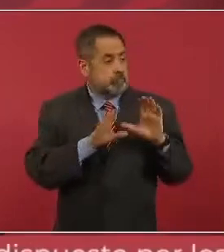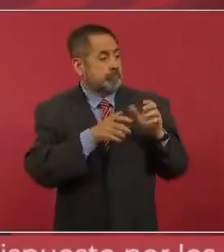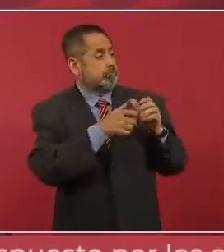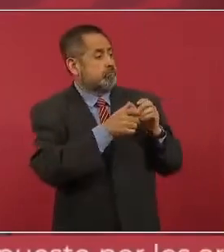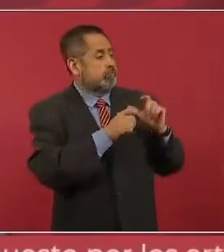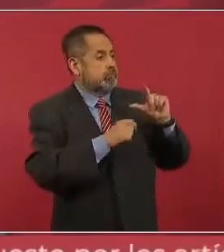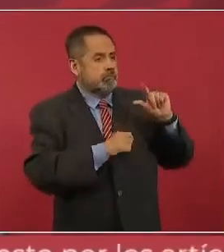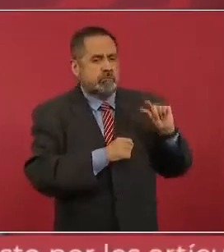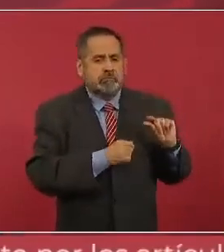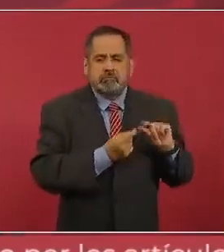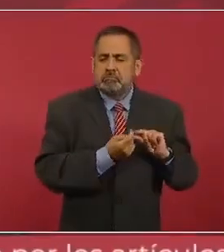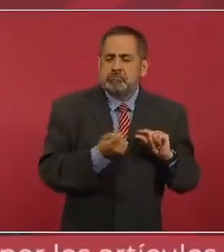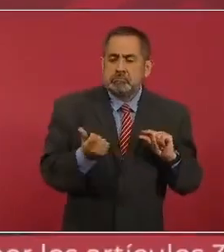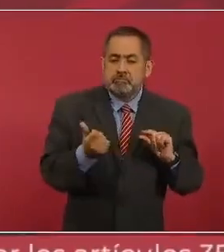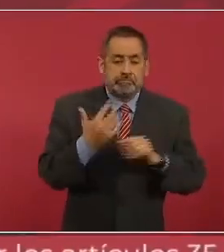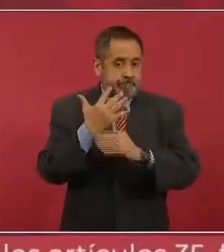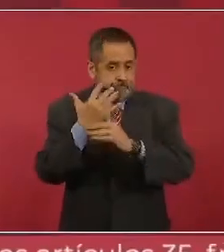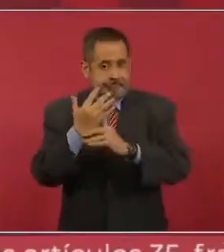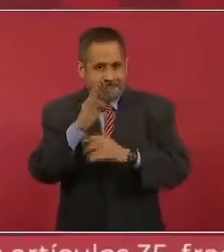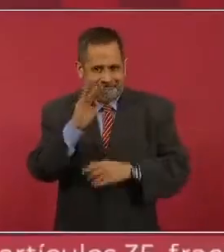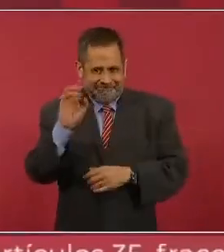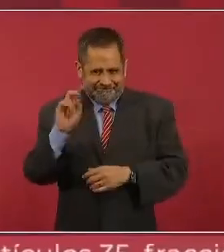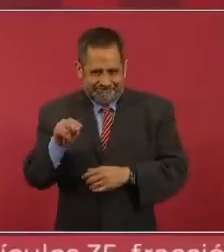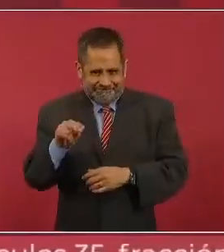Dicho por el presidente Biden hace